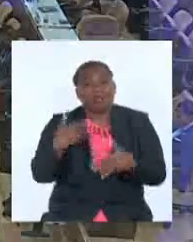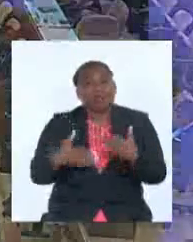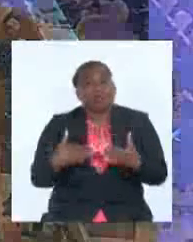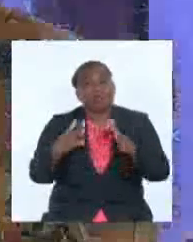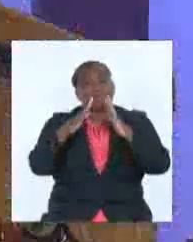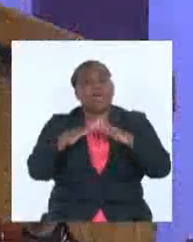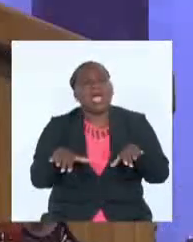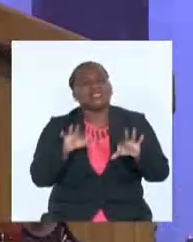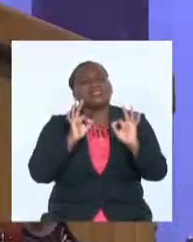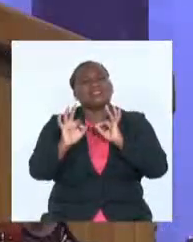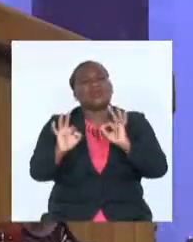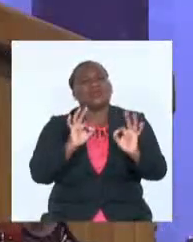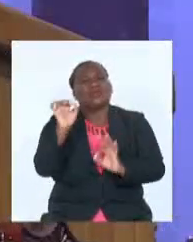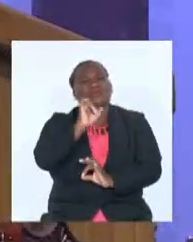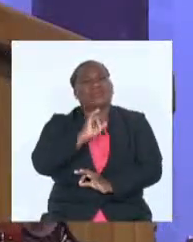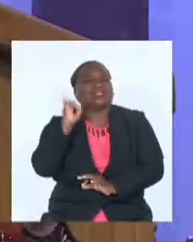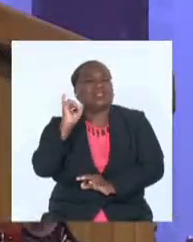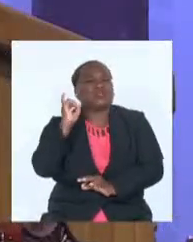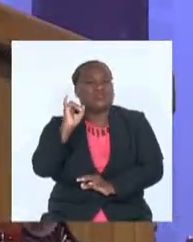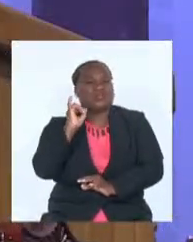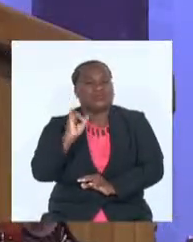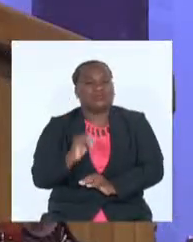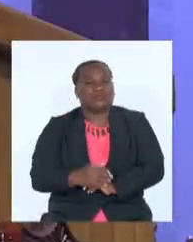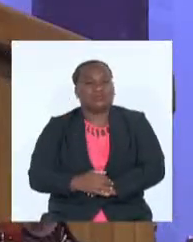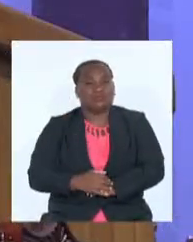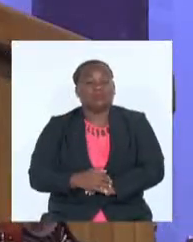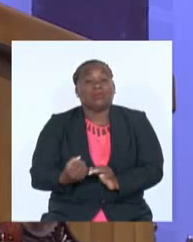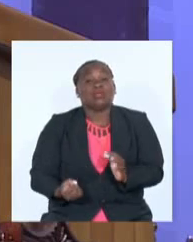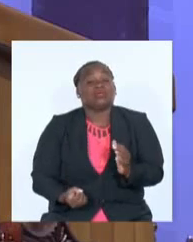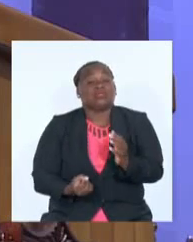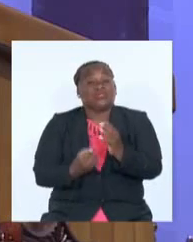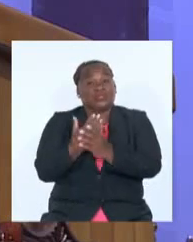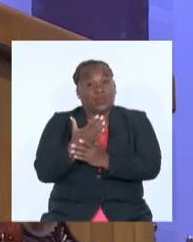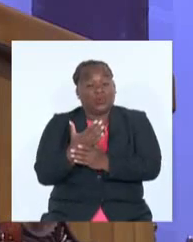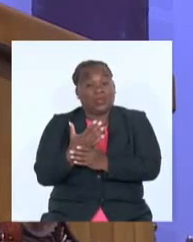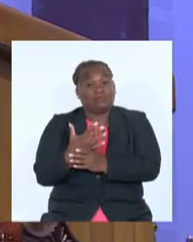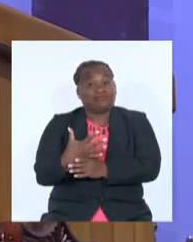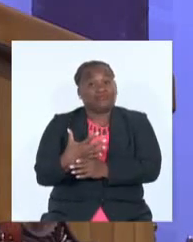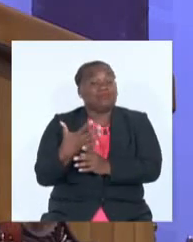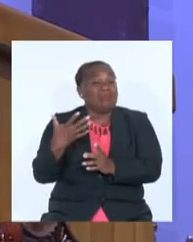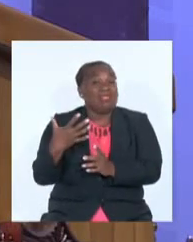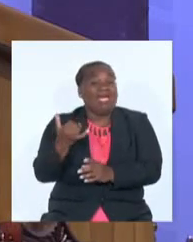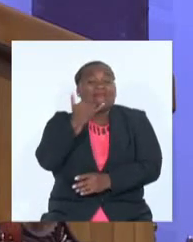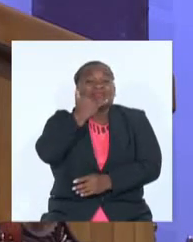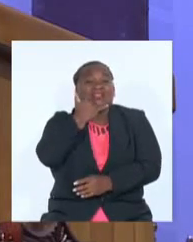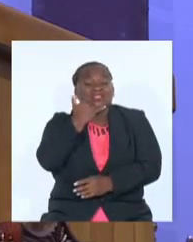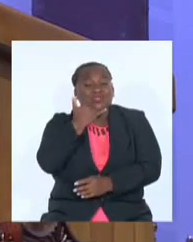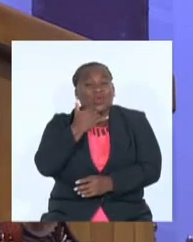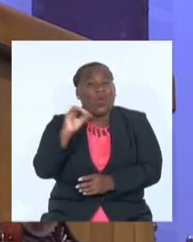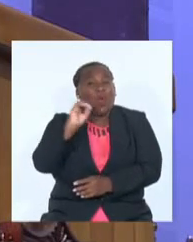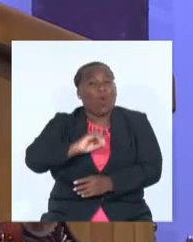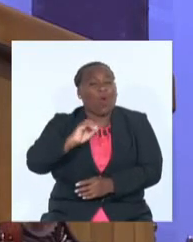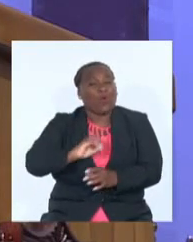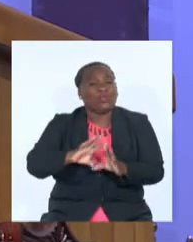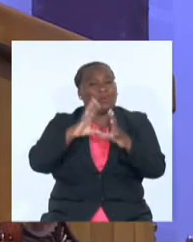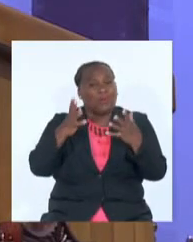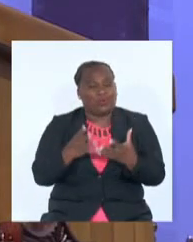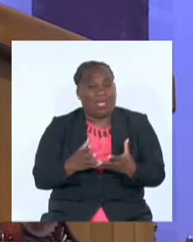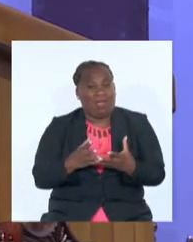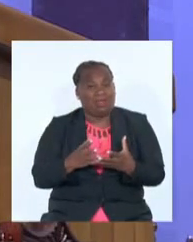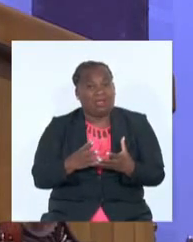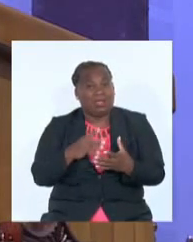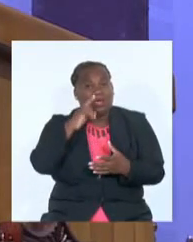seguridad internacional. Surgieron nuevas amenazas en el orden mundial basadas en normas y